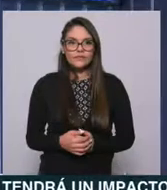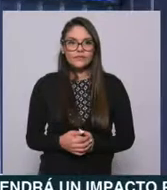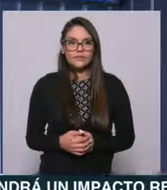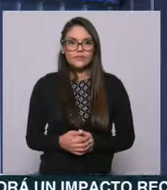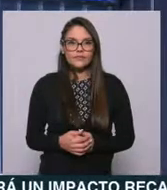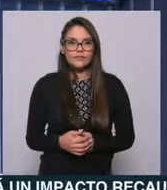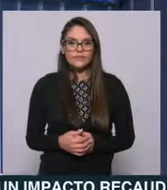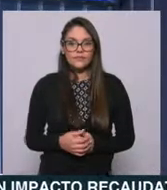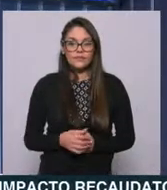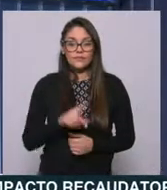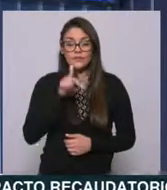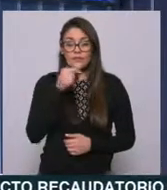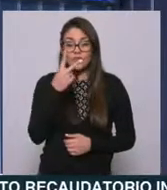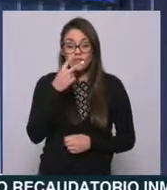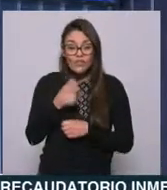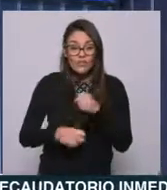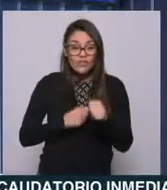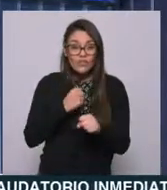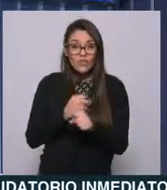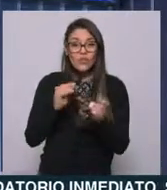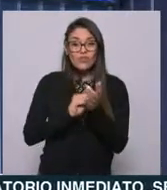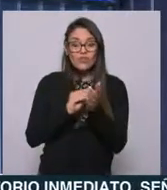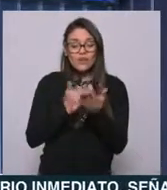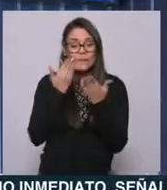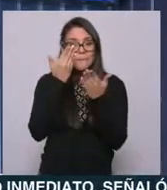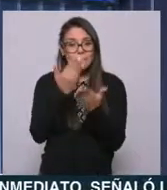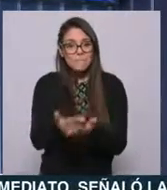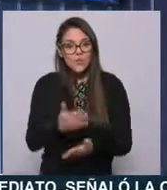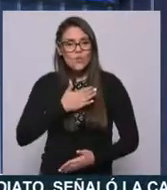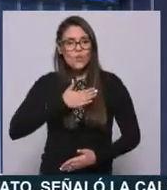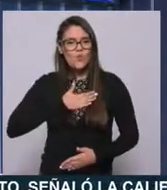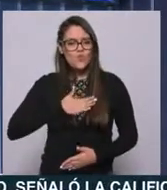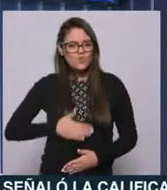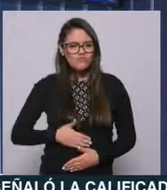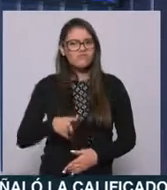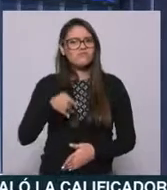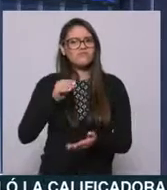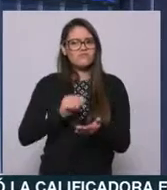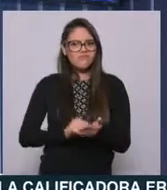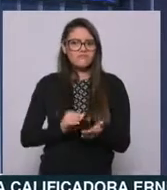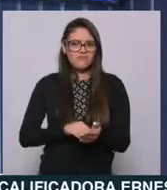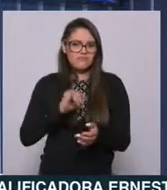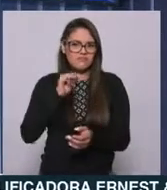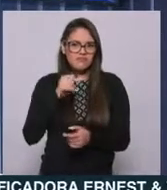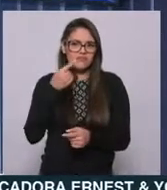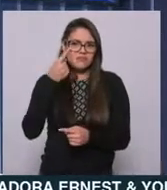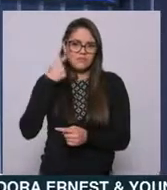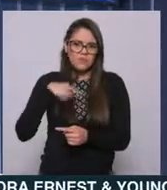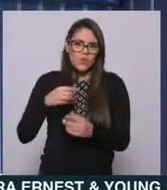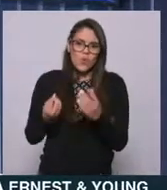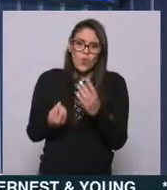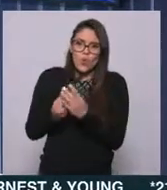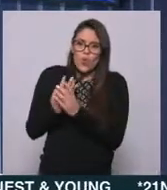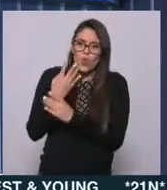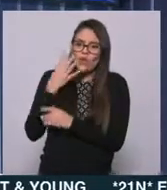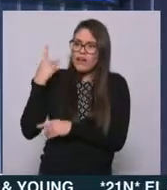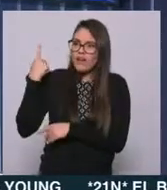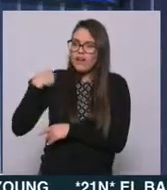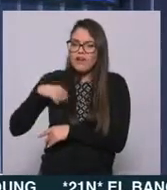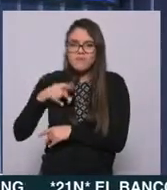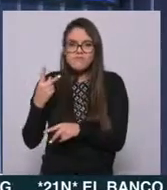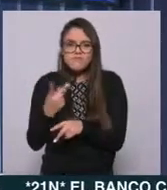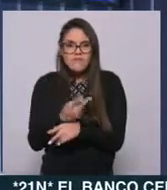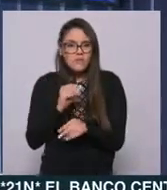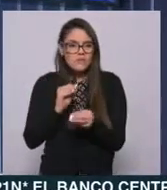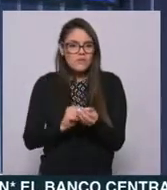A 2 años se sigue exigiendo justicia, se habla de heridas, y sí, claro que sí, son heridas nuevas sobre cicatrices viejas,